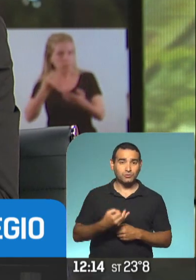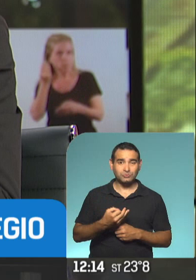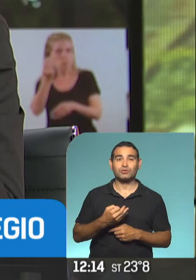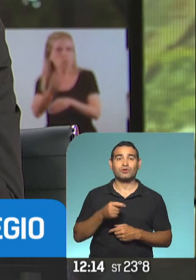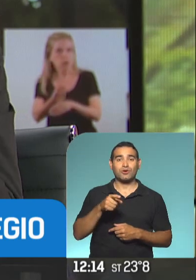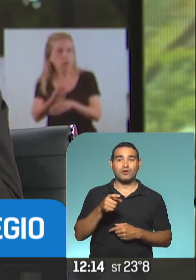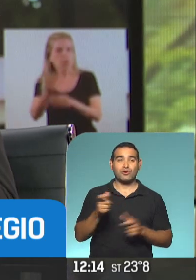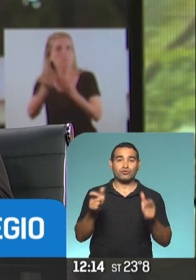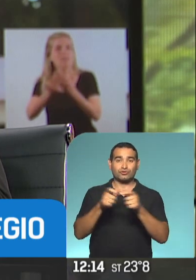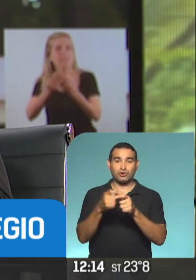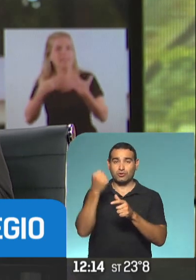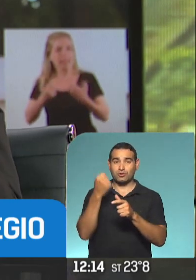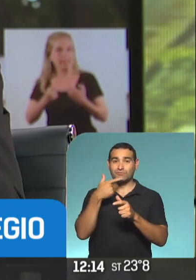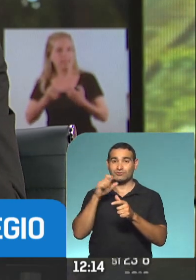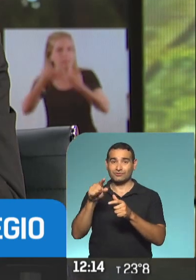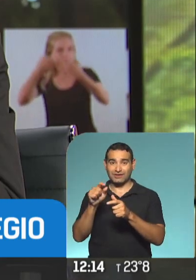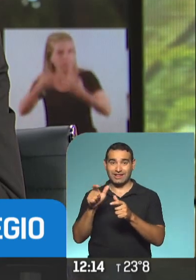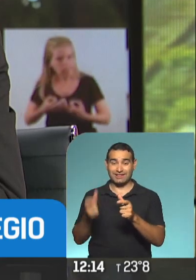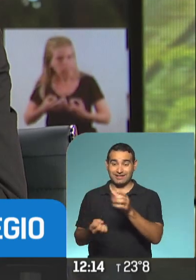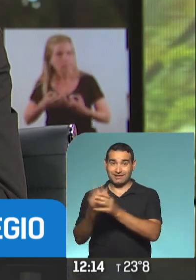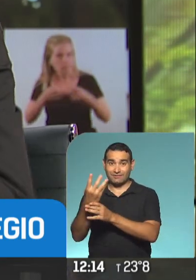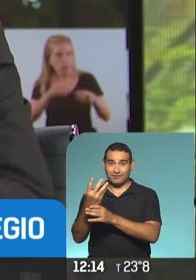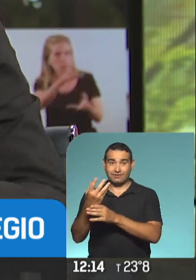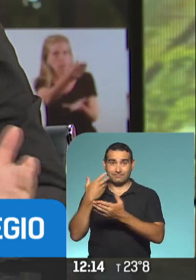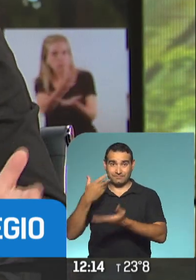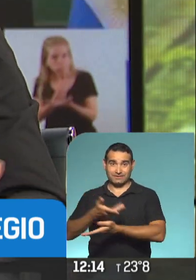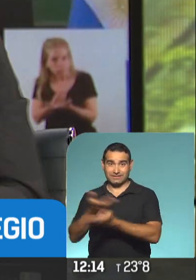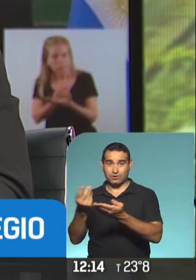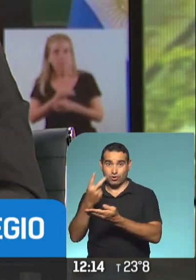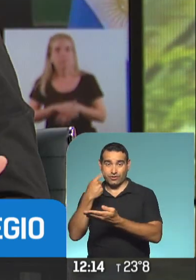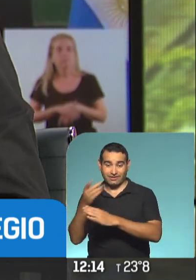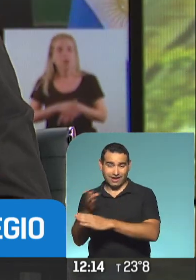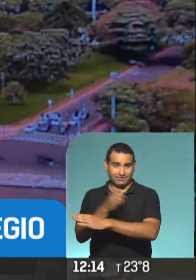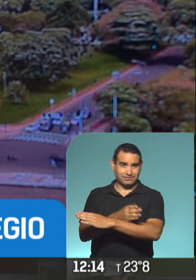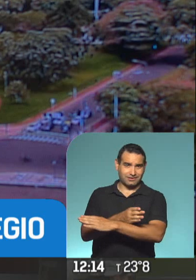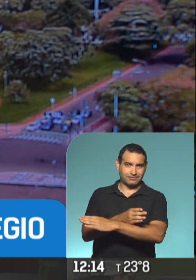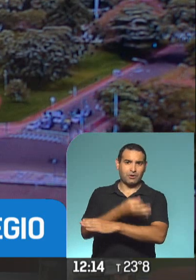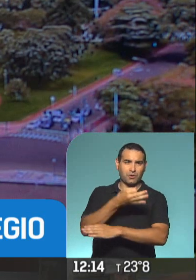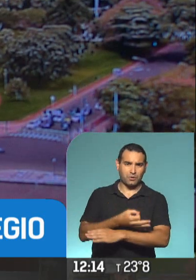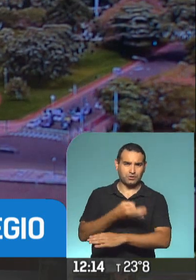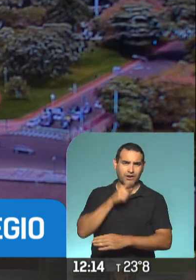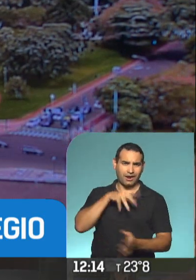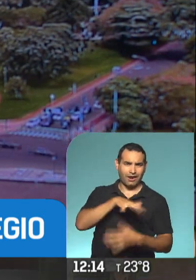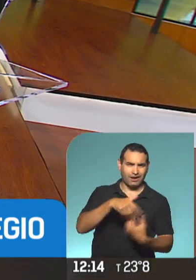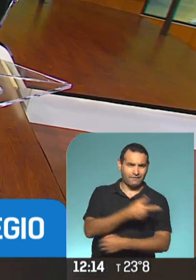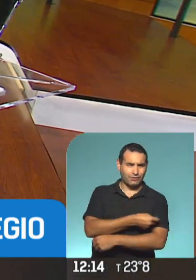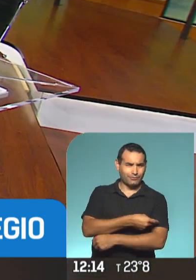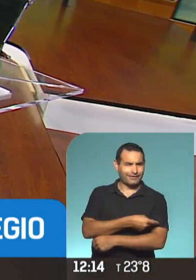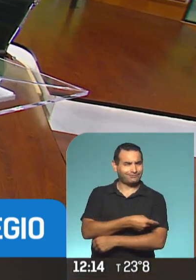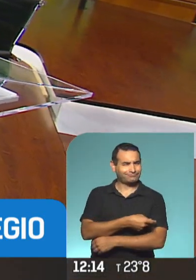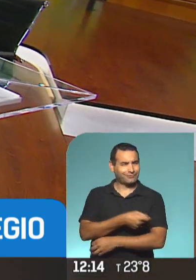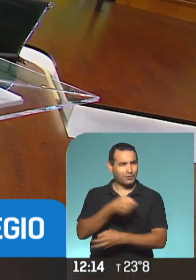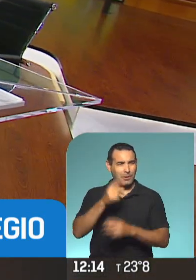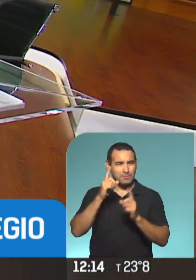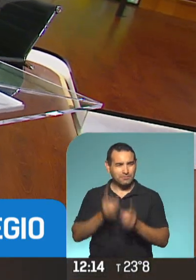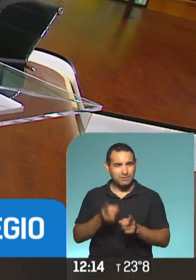Social, que era el relanzamiento de la gestión del presidente. Es muy sospechoso. Es llamativo no. el momento, El no la mismo